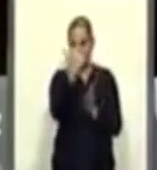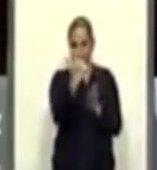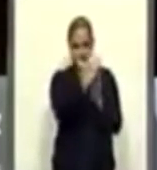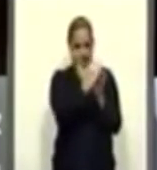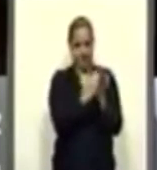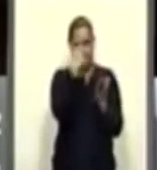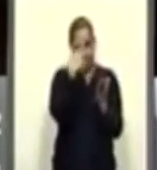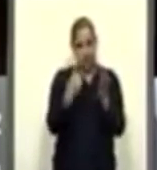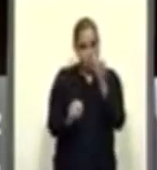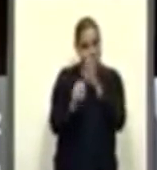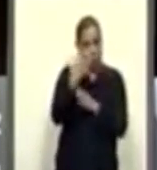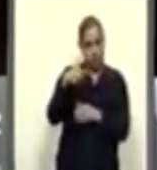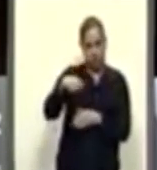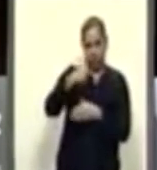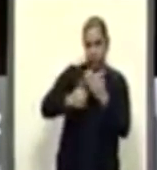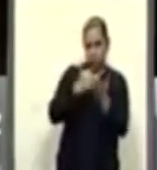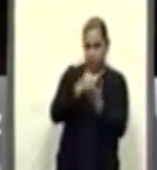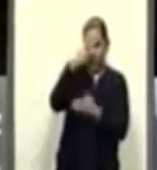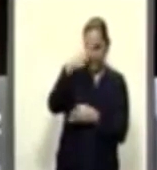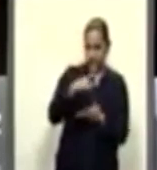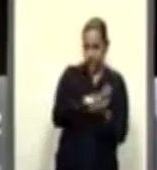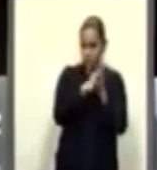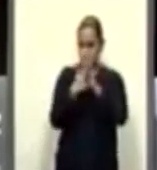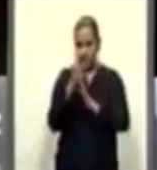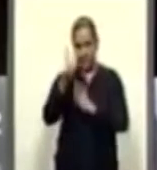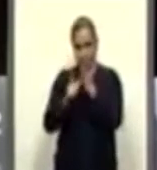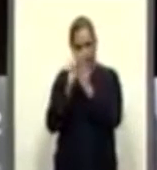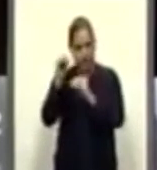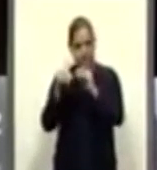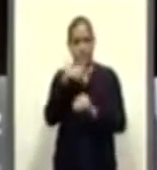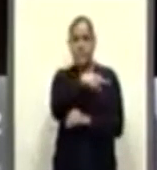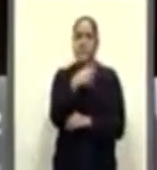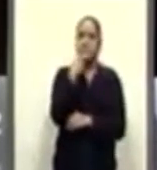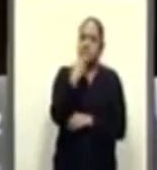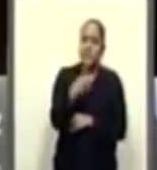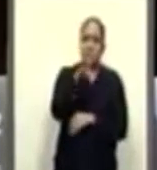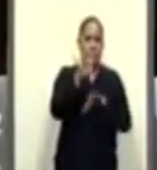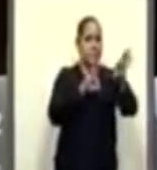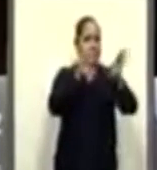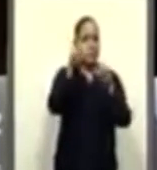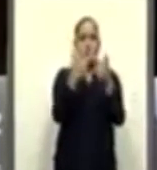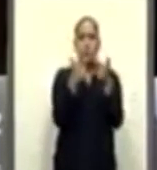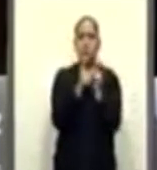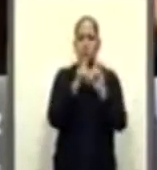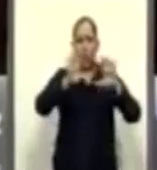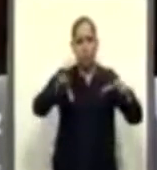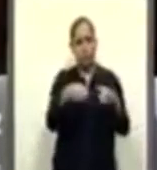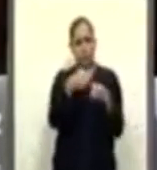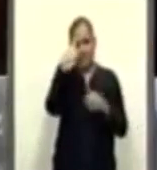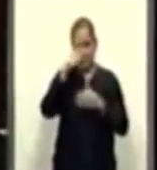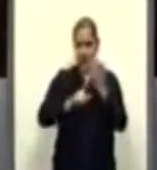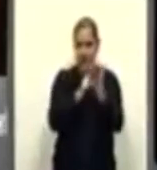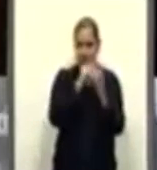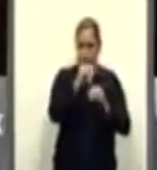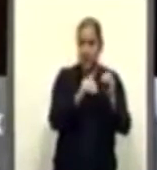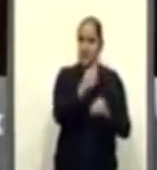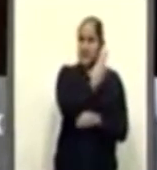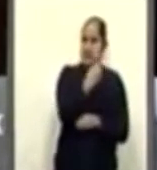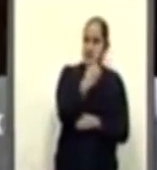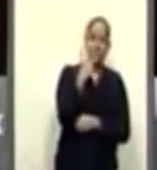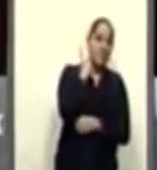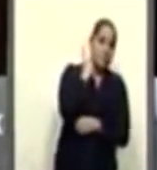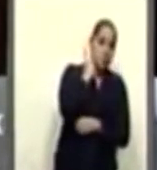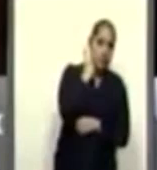de México ordena que la Asamblea Constituyente se compondrá de 100 diputados y 60